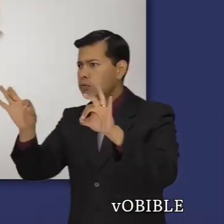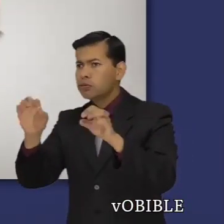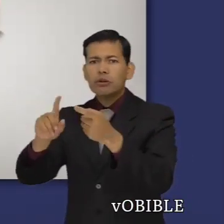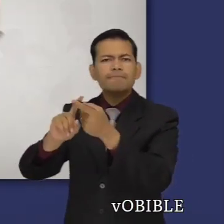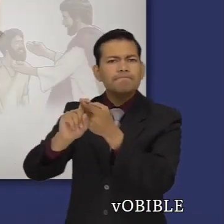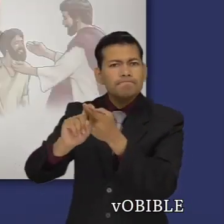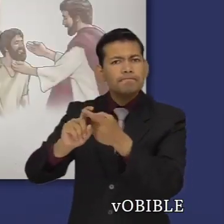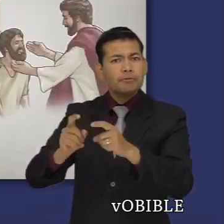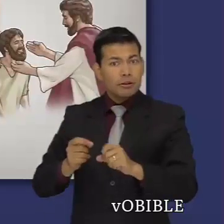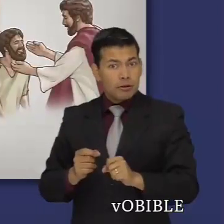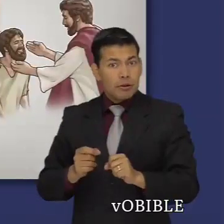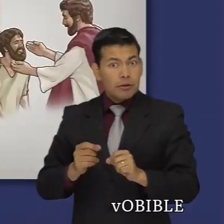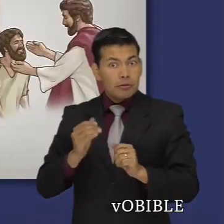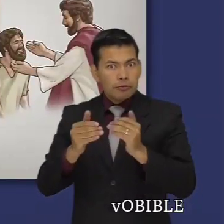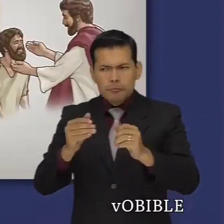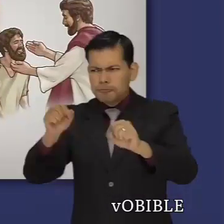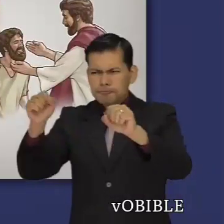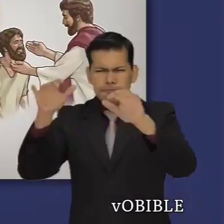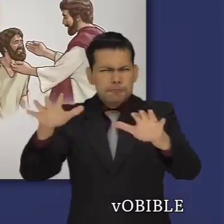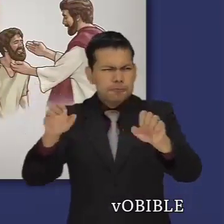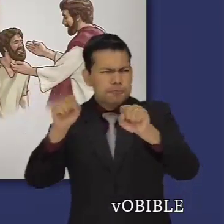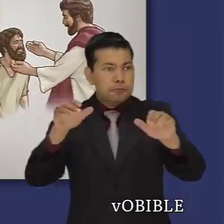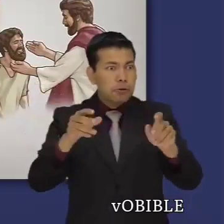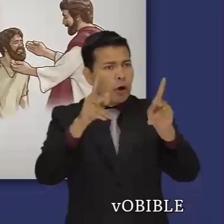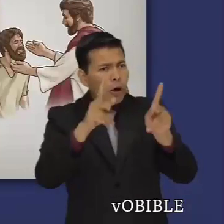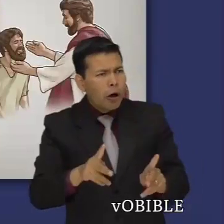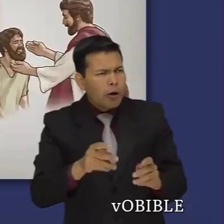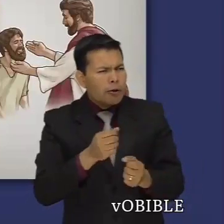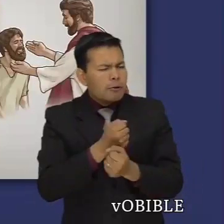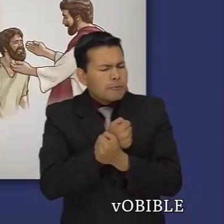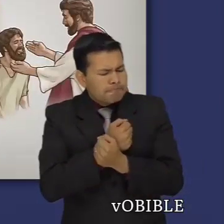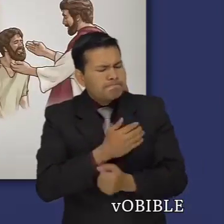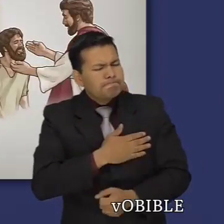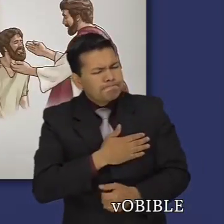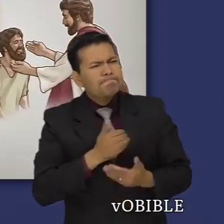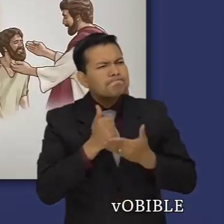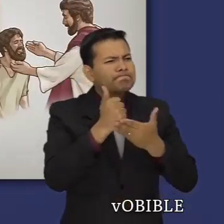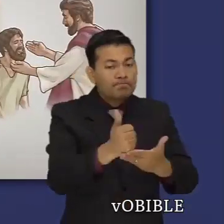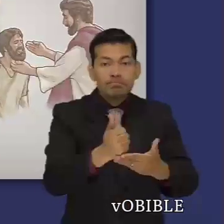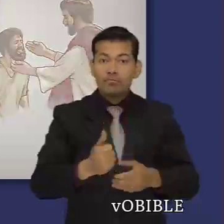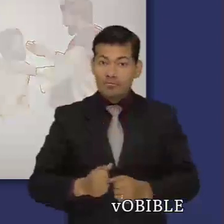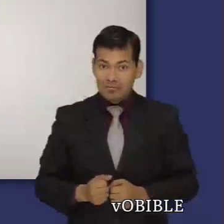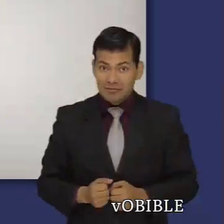sus apóstoles, se mencionan muchos de sus milagros y se ve el cariño y la preocupación